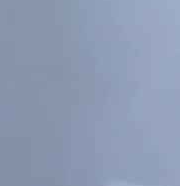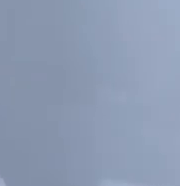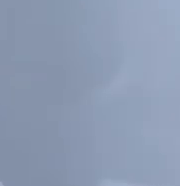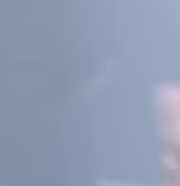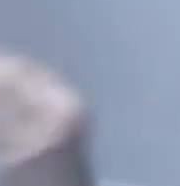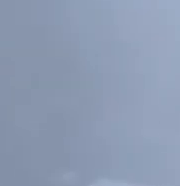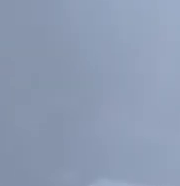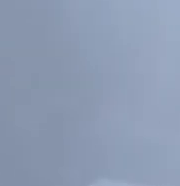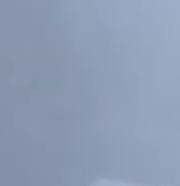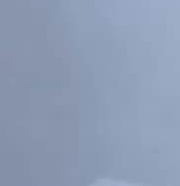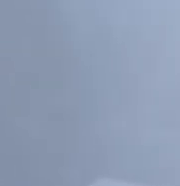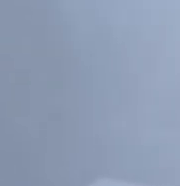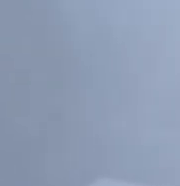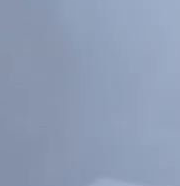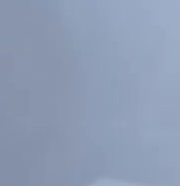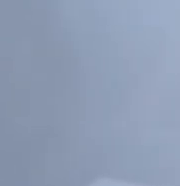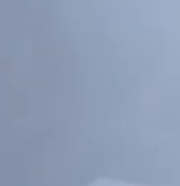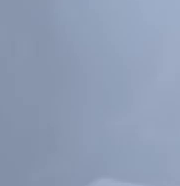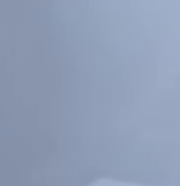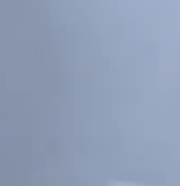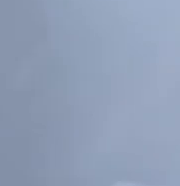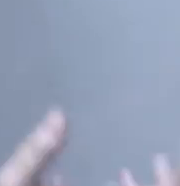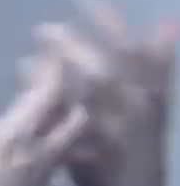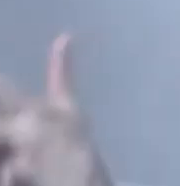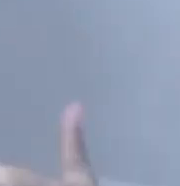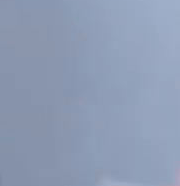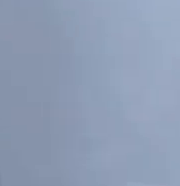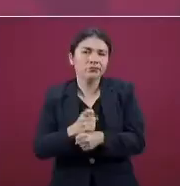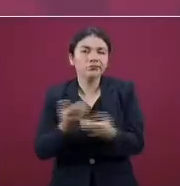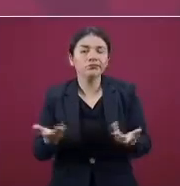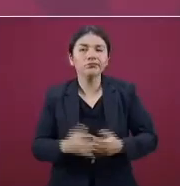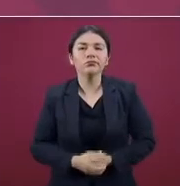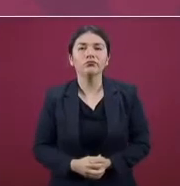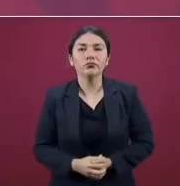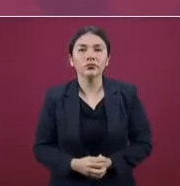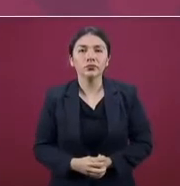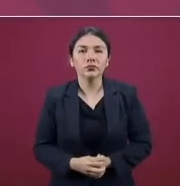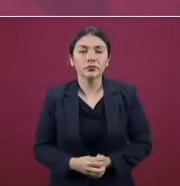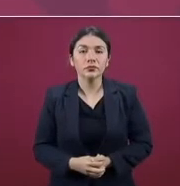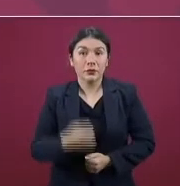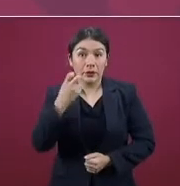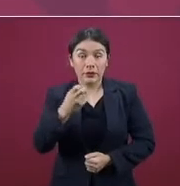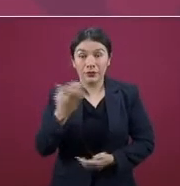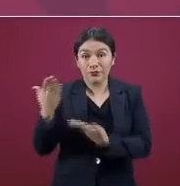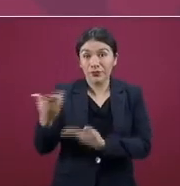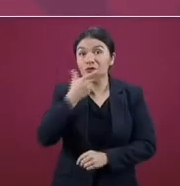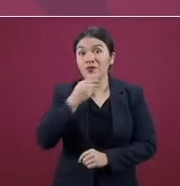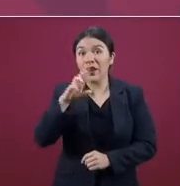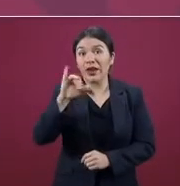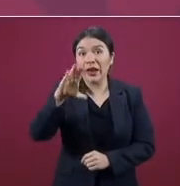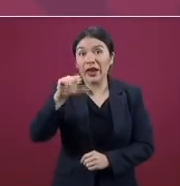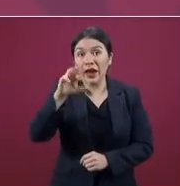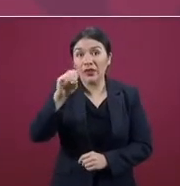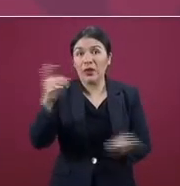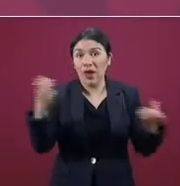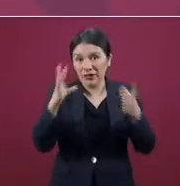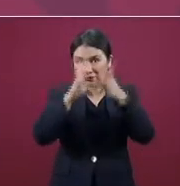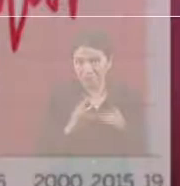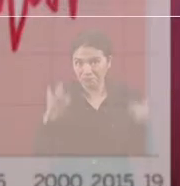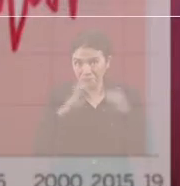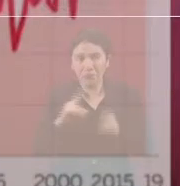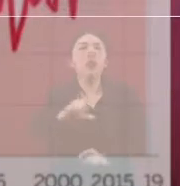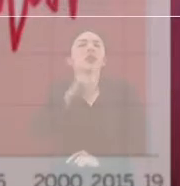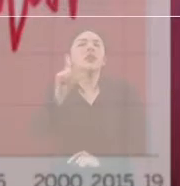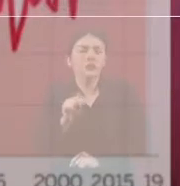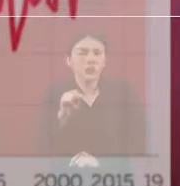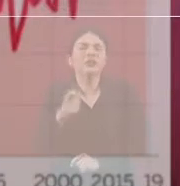esconde información de homicidios y desaparecidos y no pasa nada. A cada rato se menciona en las conferencias matutinas que Guanajuato